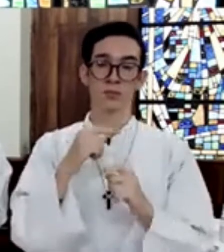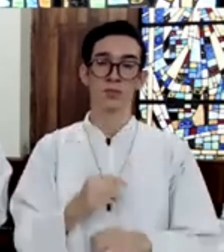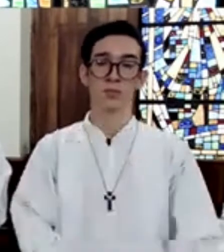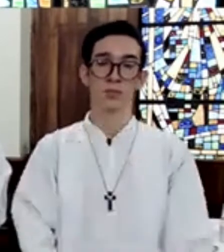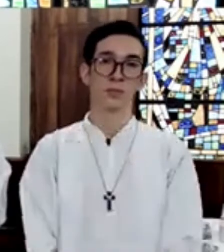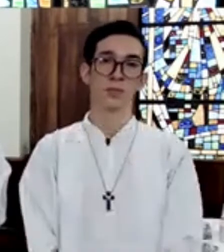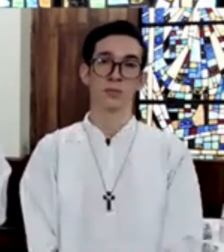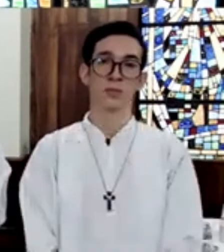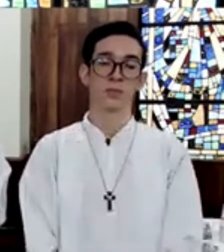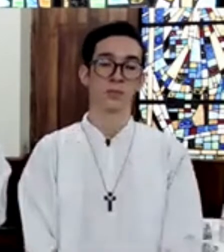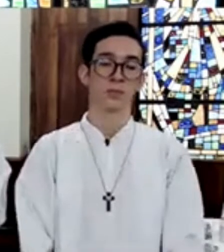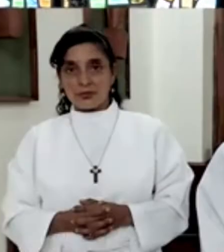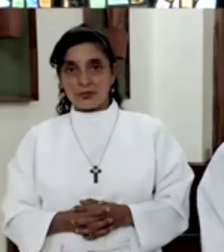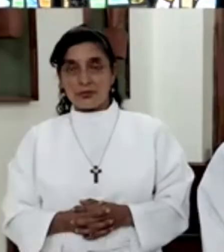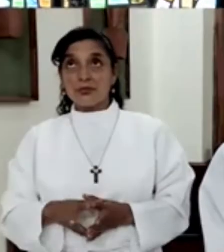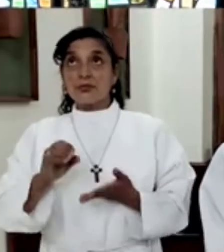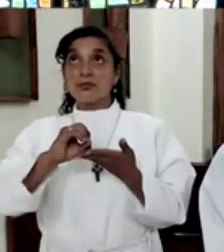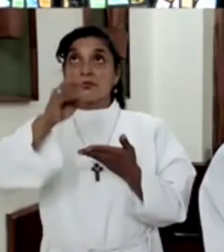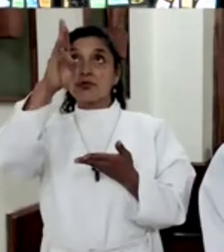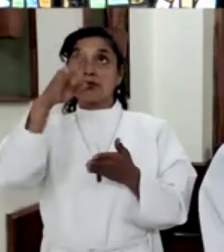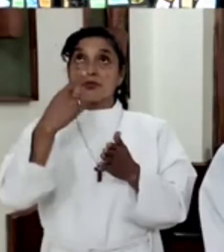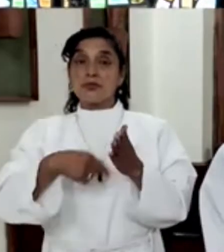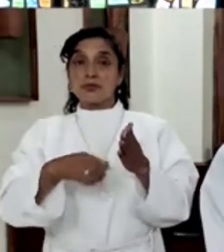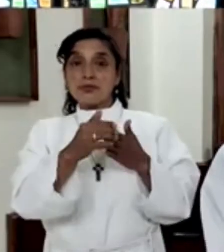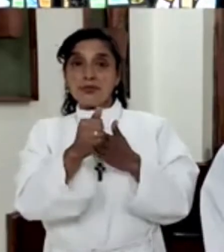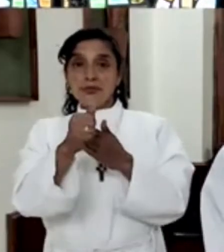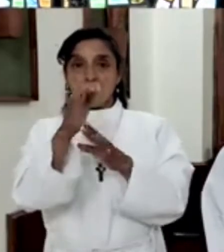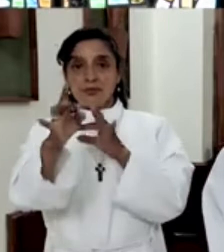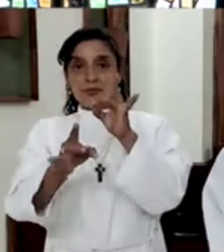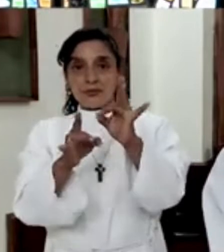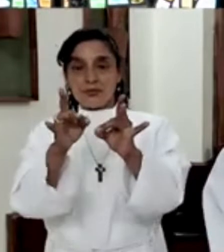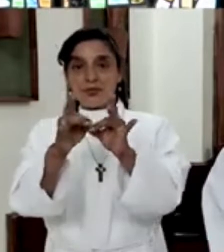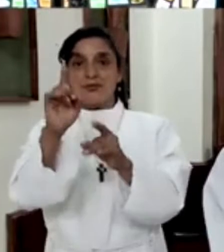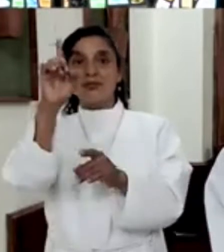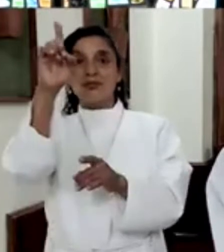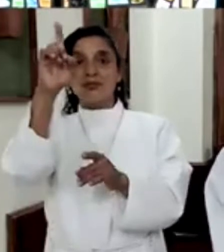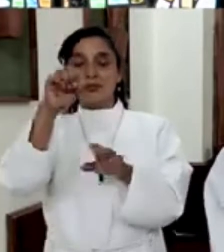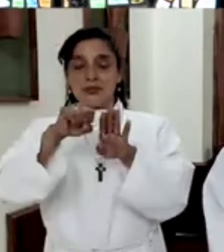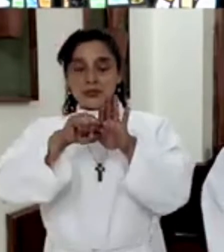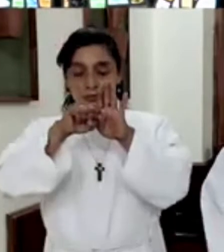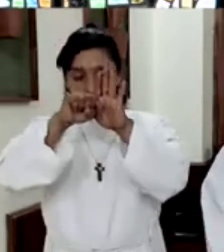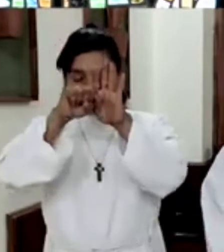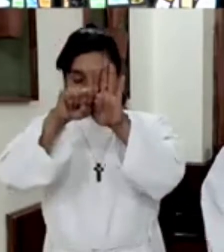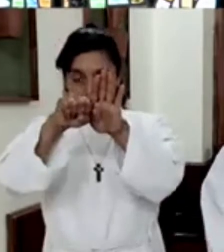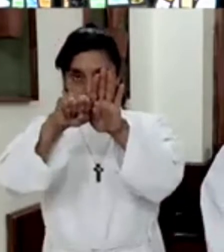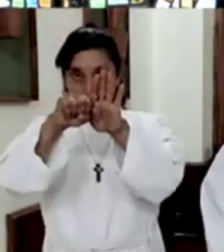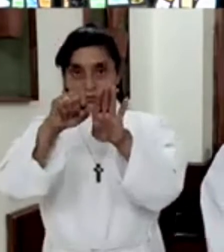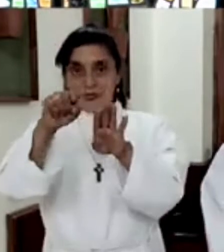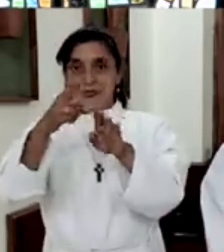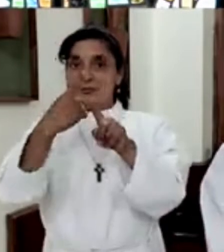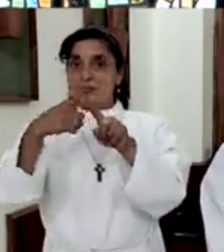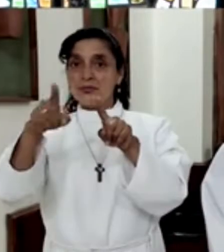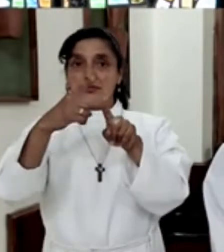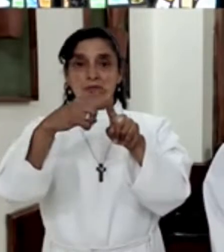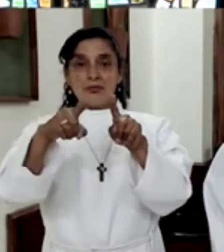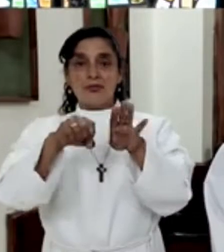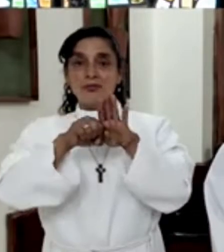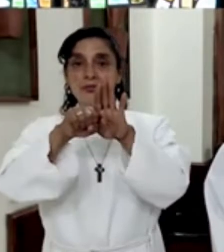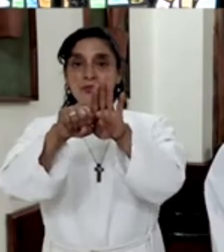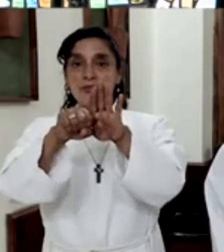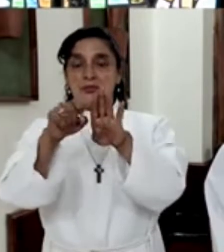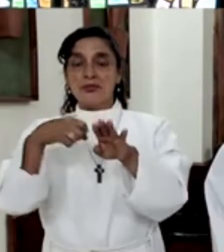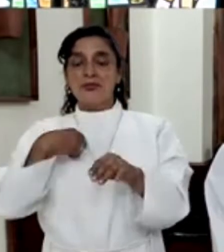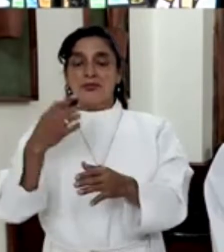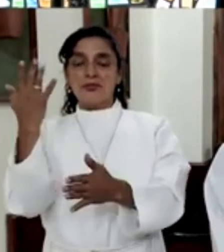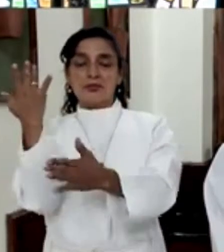Iglesia. Oh Dios, que llevaste a la perfección del único sacrificio los diferentes sacrificios de